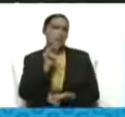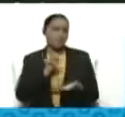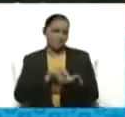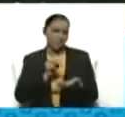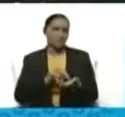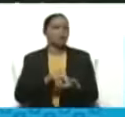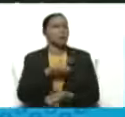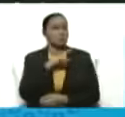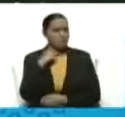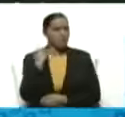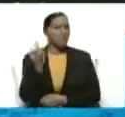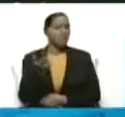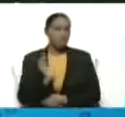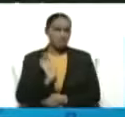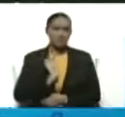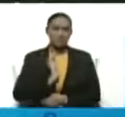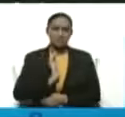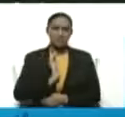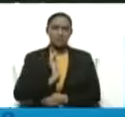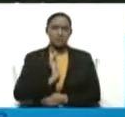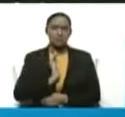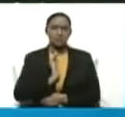Perdimos el referéndum